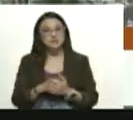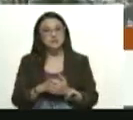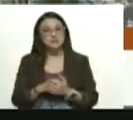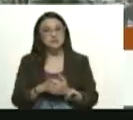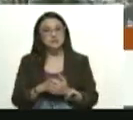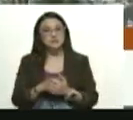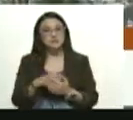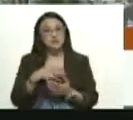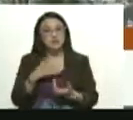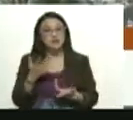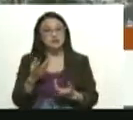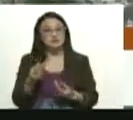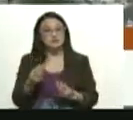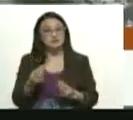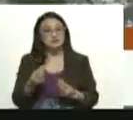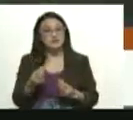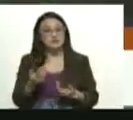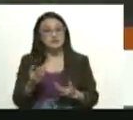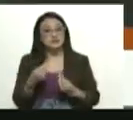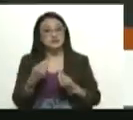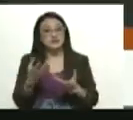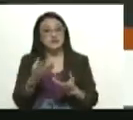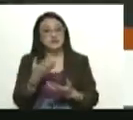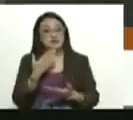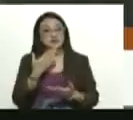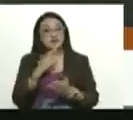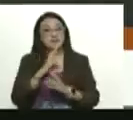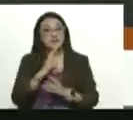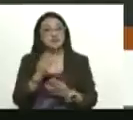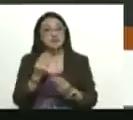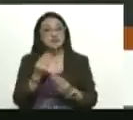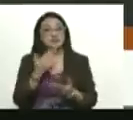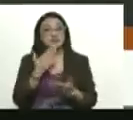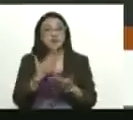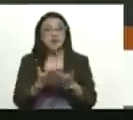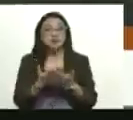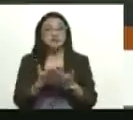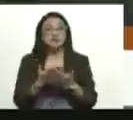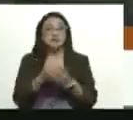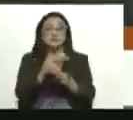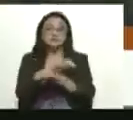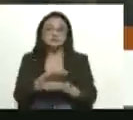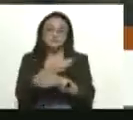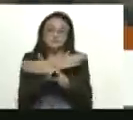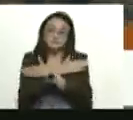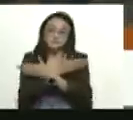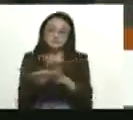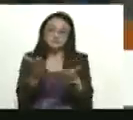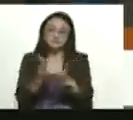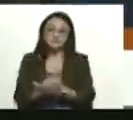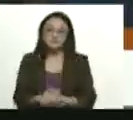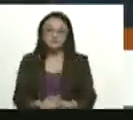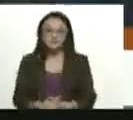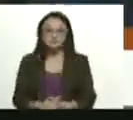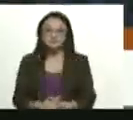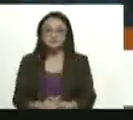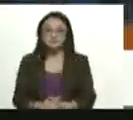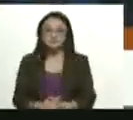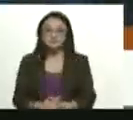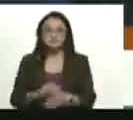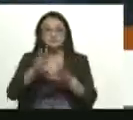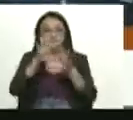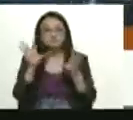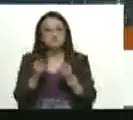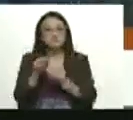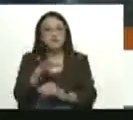cobrarnos una respuesta, pedirnos una respuesta. Muchas gracias y les envío un beso a todos. Bien, ahí tienen las declaraciones del